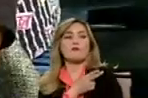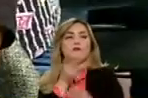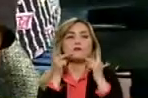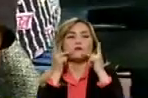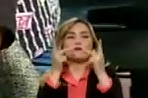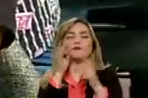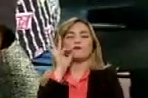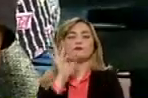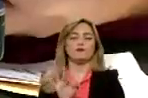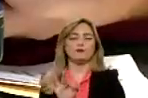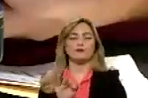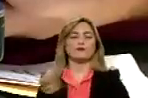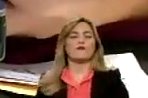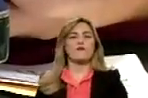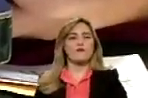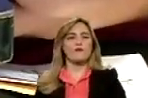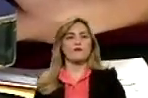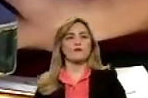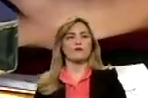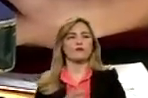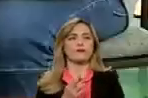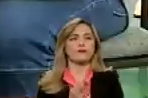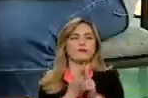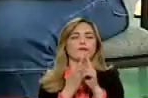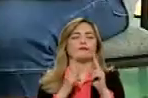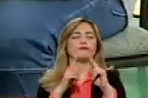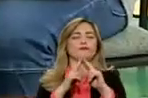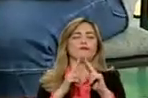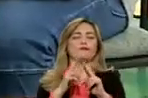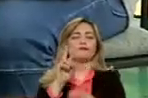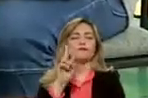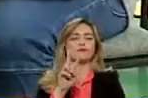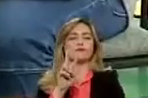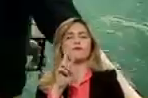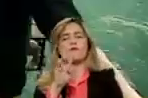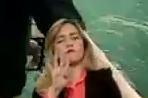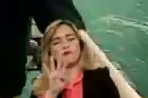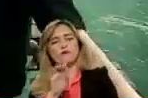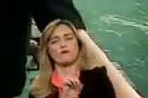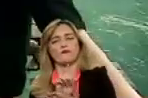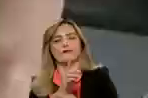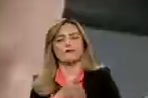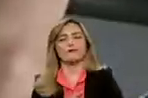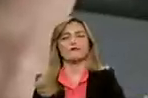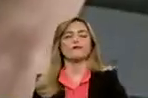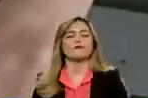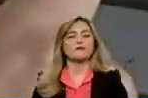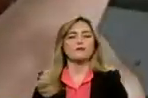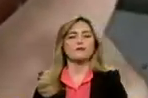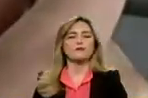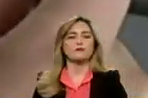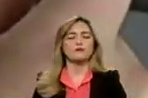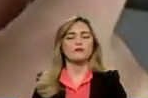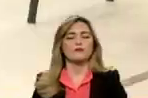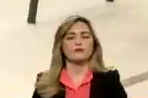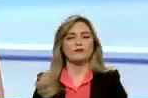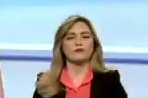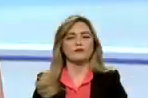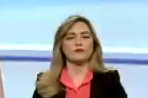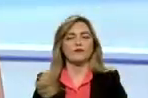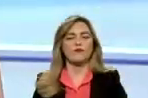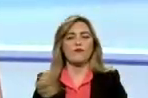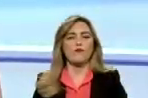pública rendirán el examen, y los resultados se conocerán entre 2 y 4 semanas después. En Quito, Stephanie Paz, 24